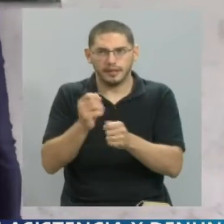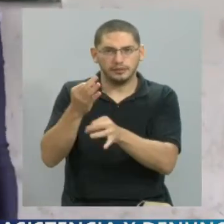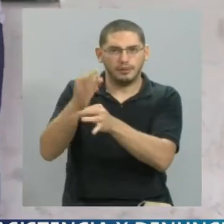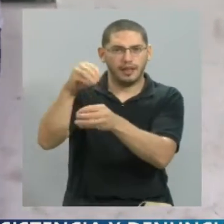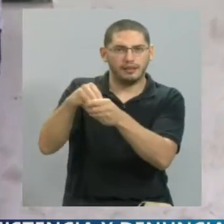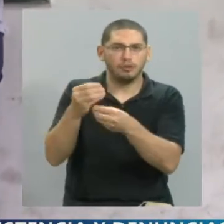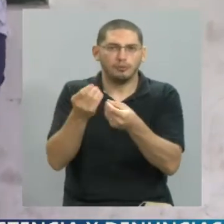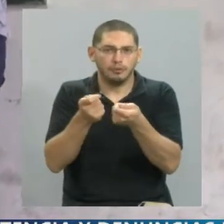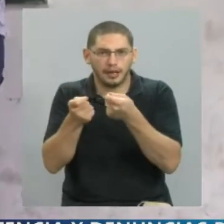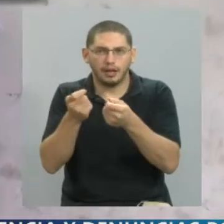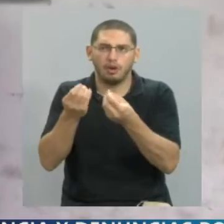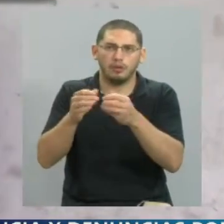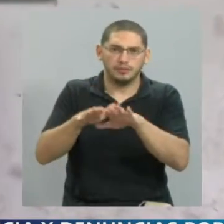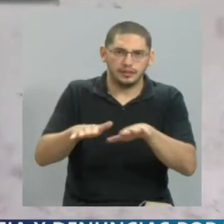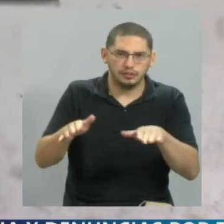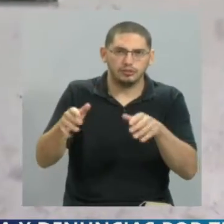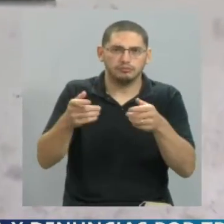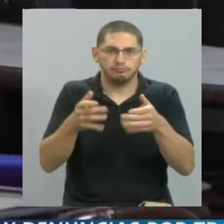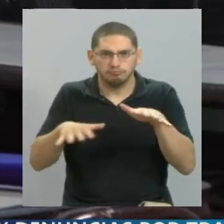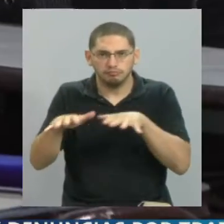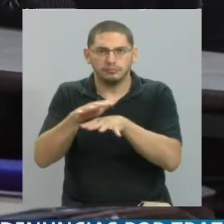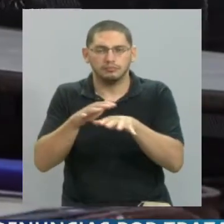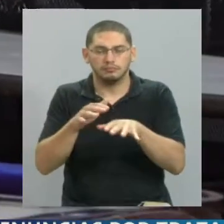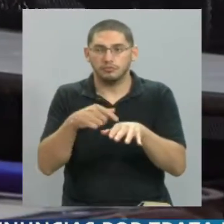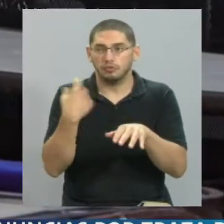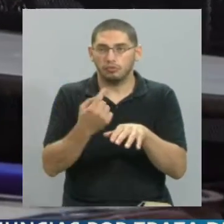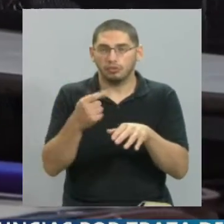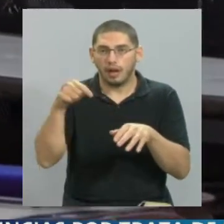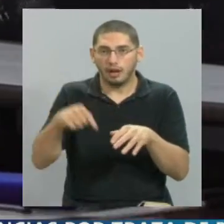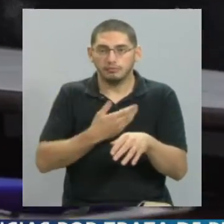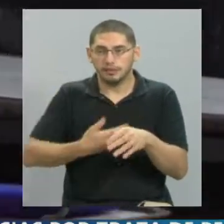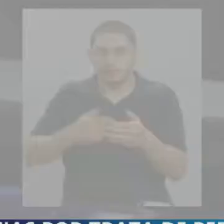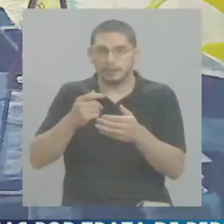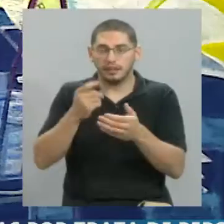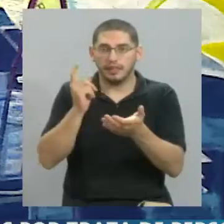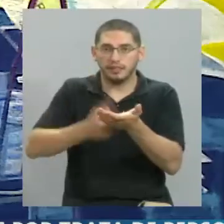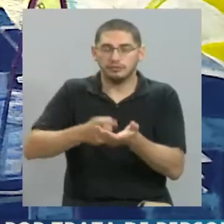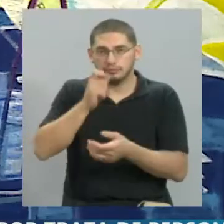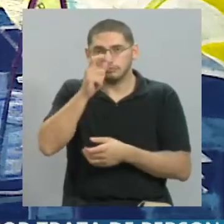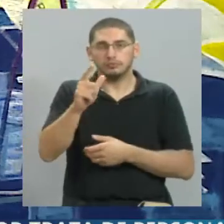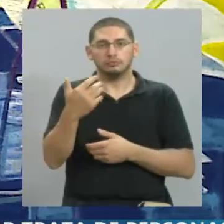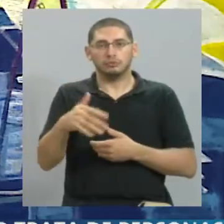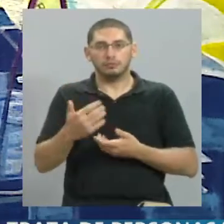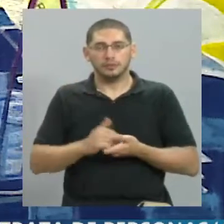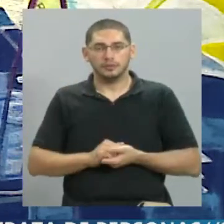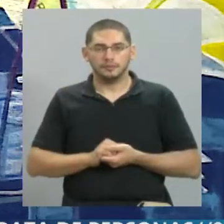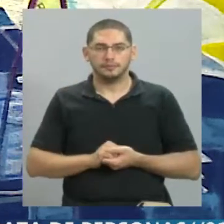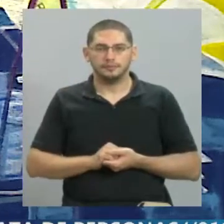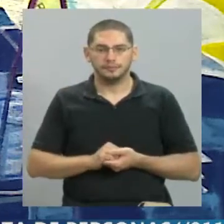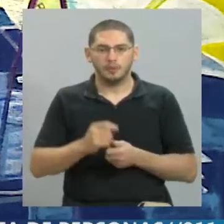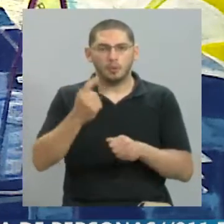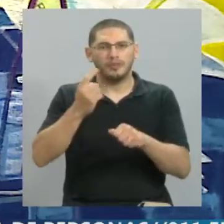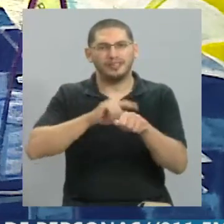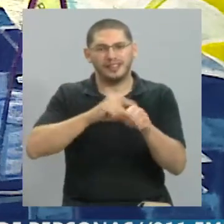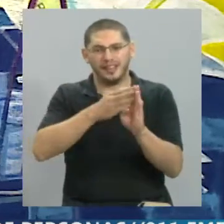colegio, por lo cual ayer nos sorprendió mucho esto que ha ocurrido. Nosotros tenemos en cuenta que es un tiempo limitado para no volver